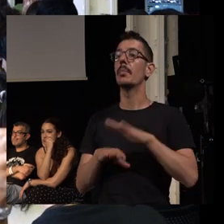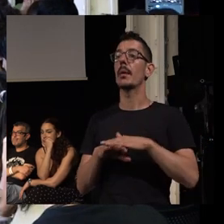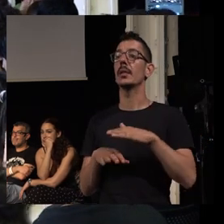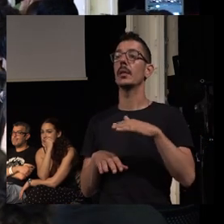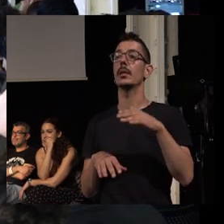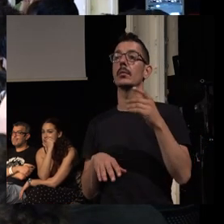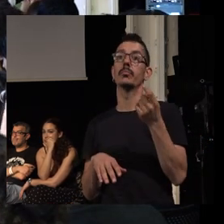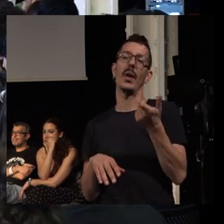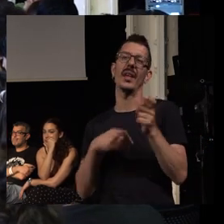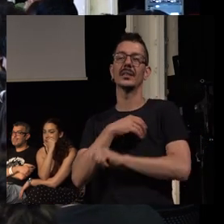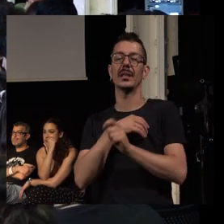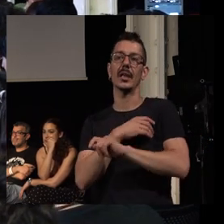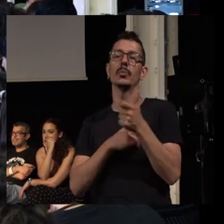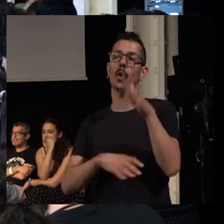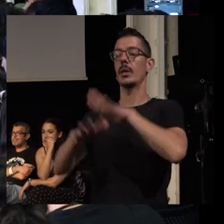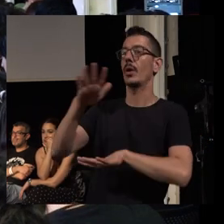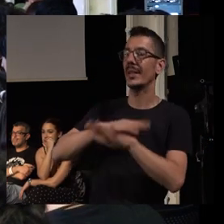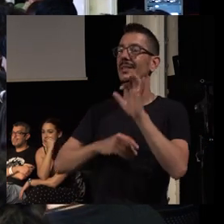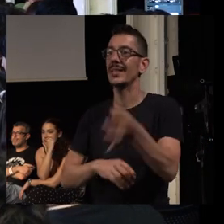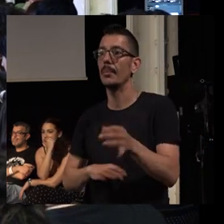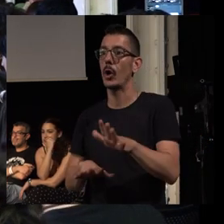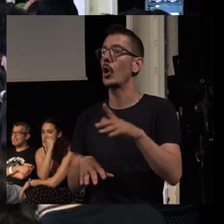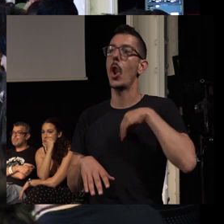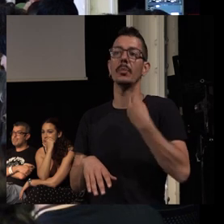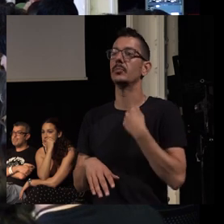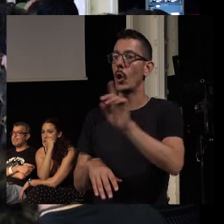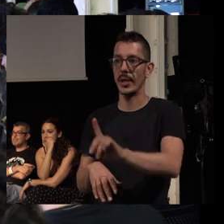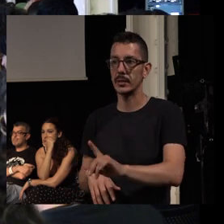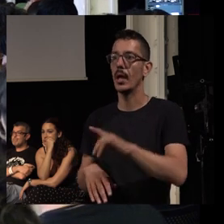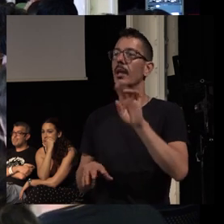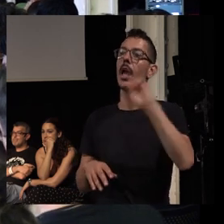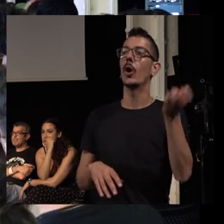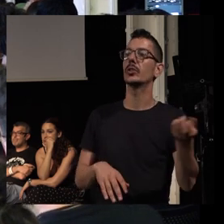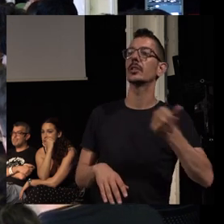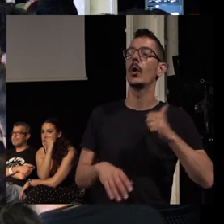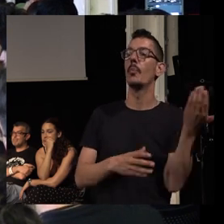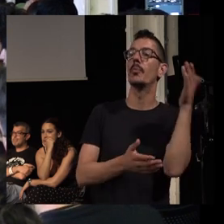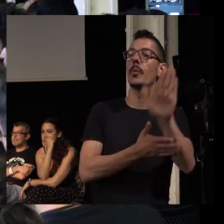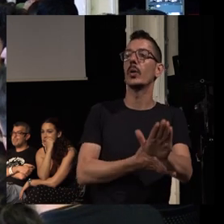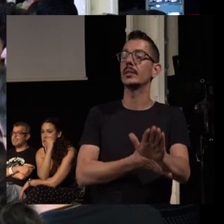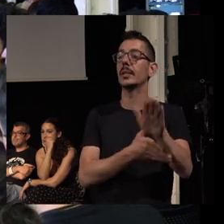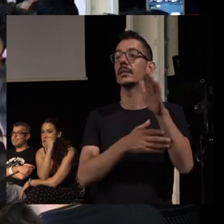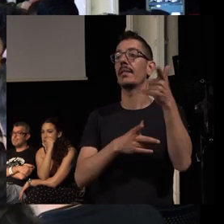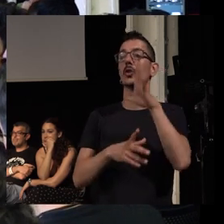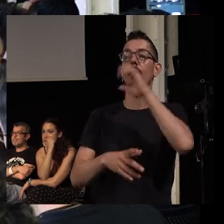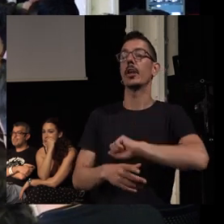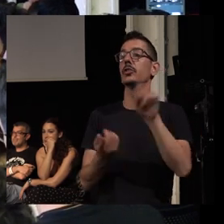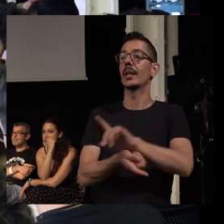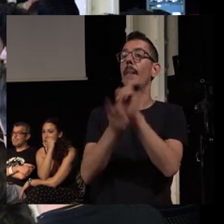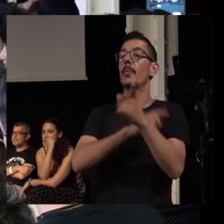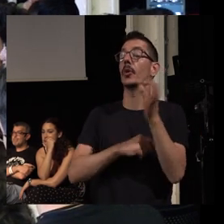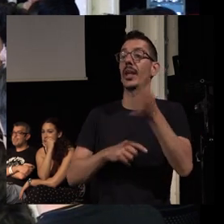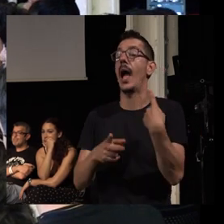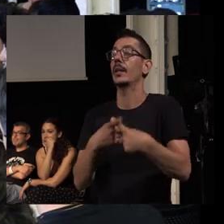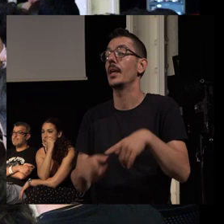equivocar estrategias o puedan tal, pues creo que no es lo mismo que otras propuestas de los gobiernos del cambio, ¿no? Porque aquí es que parece que ya